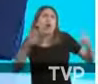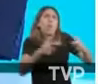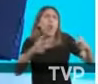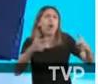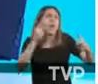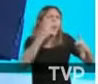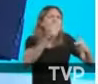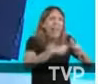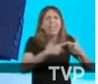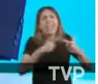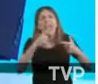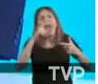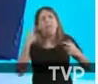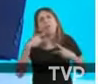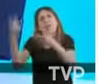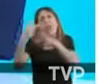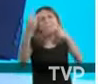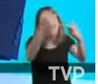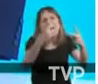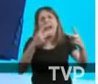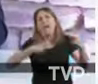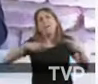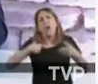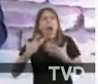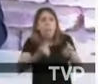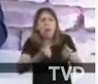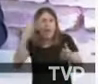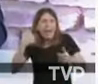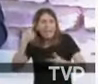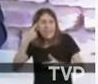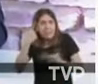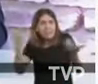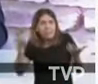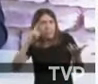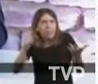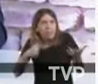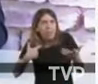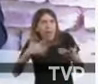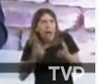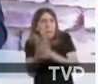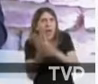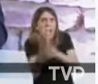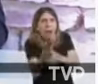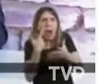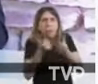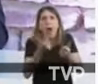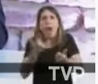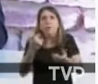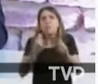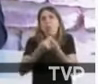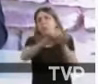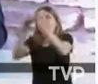Alberto, que hemos cosechado apoyos antes impensados, pero hay quienes tienen poder de veto, lo tienen en muchos órganos